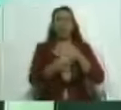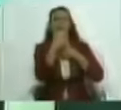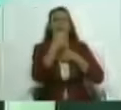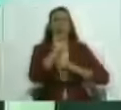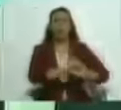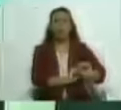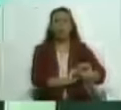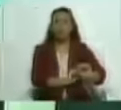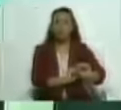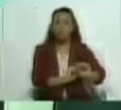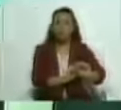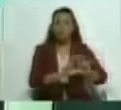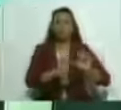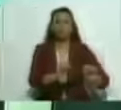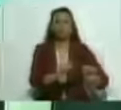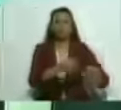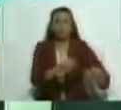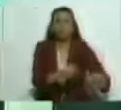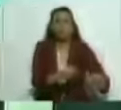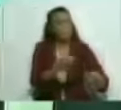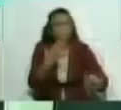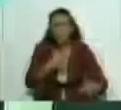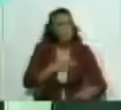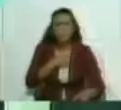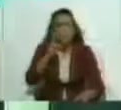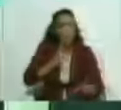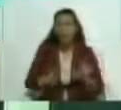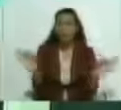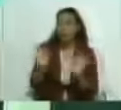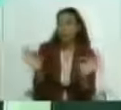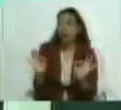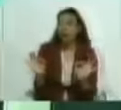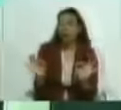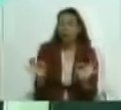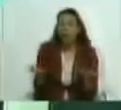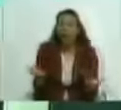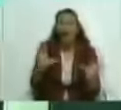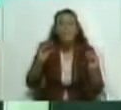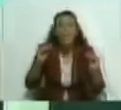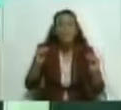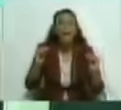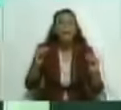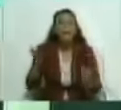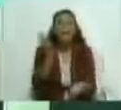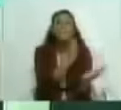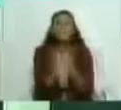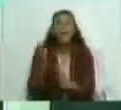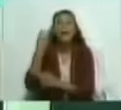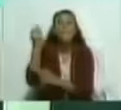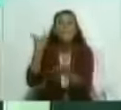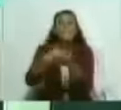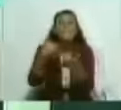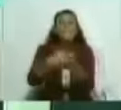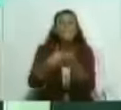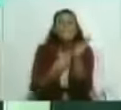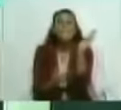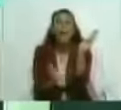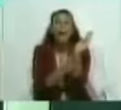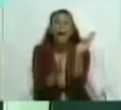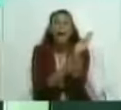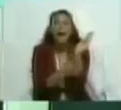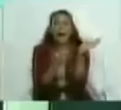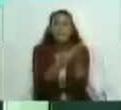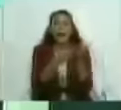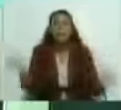y allí se obtienen prebendas, pero yo no veo a nadie hablándole de un plan al país, un plan